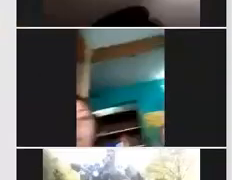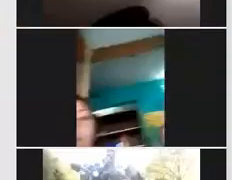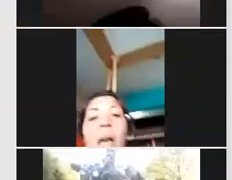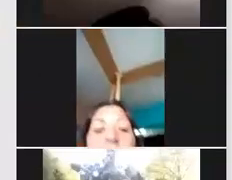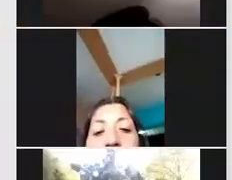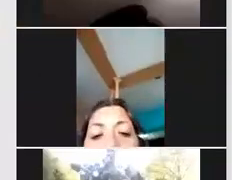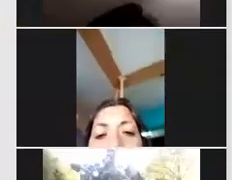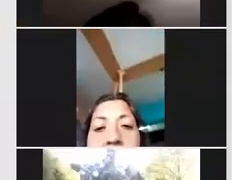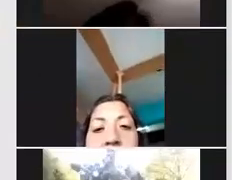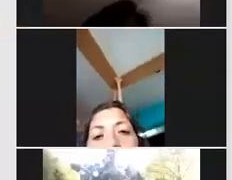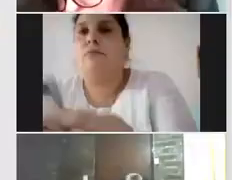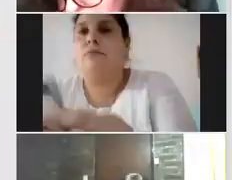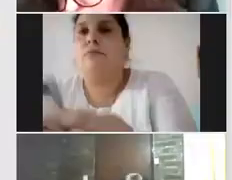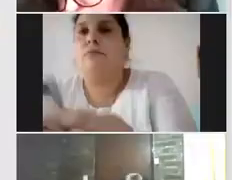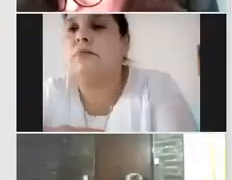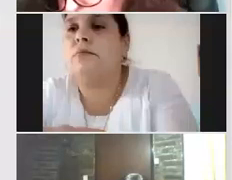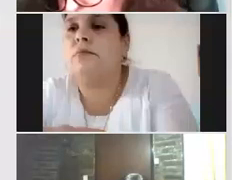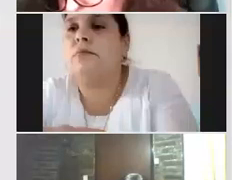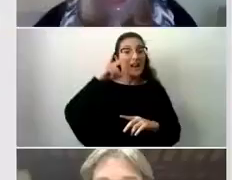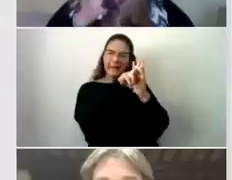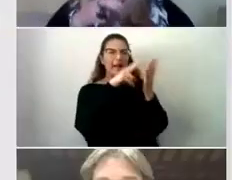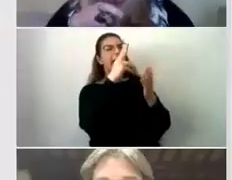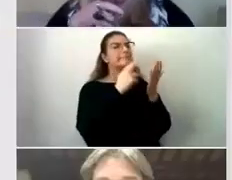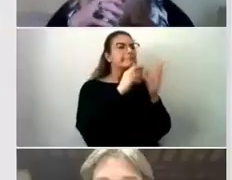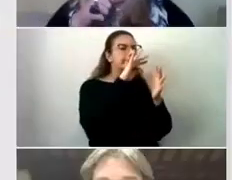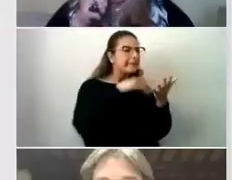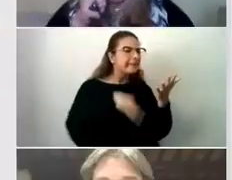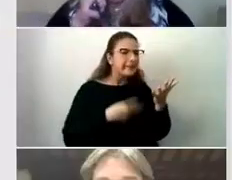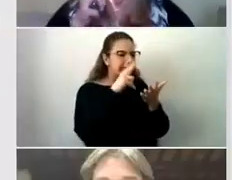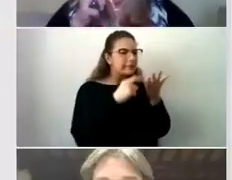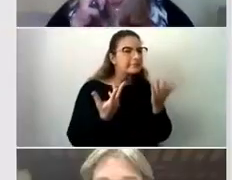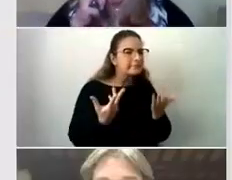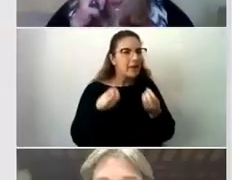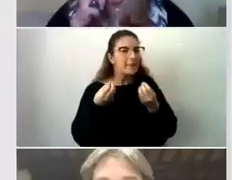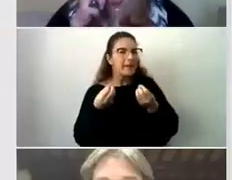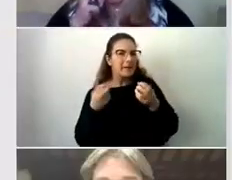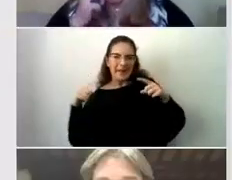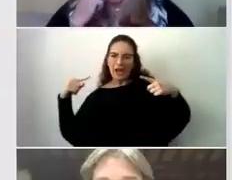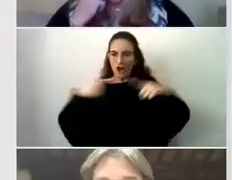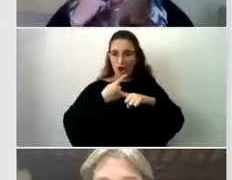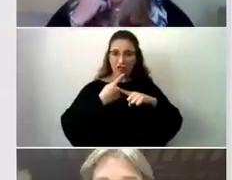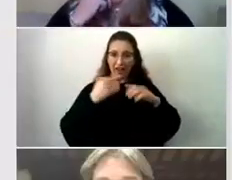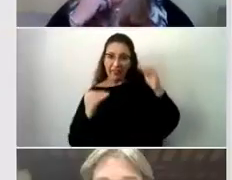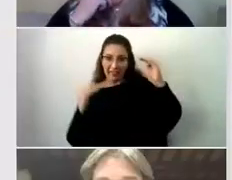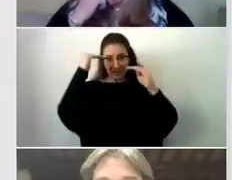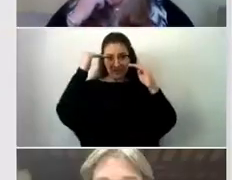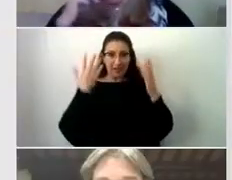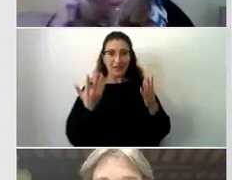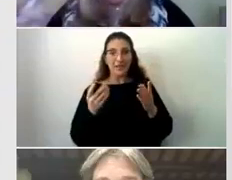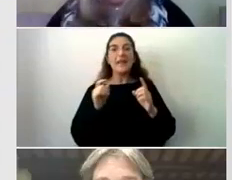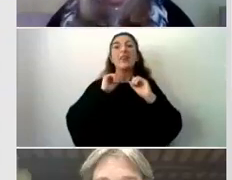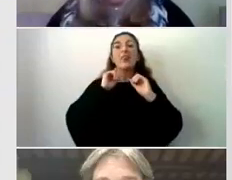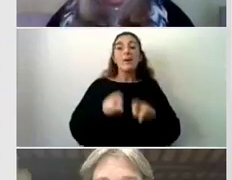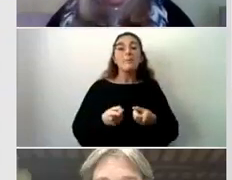constitucionalidad, cuando las leyes puedan contradecir los estándares citados, y luego un control de convencionalidad en